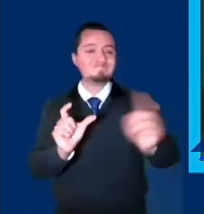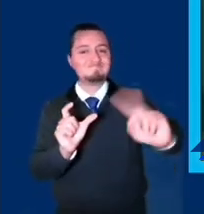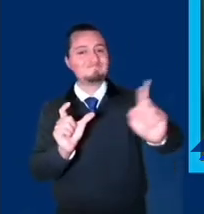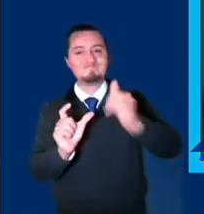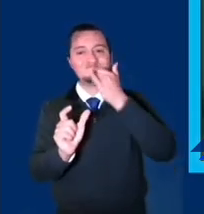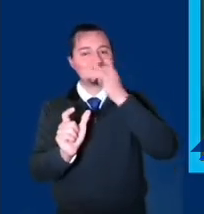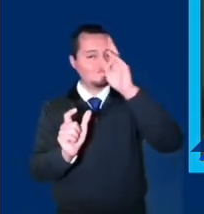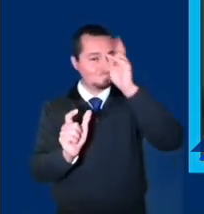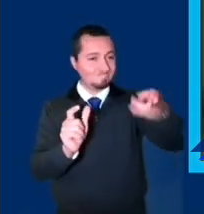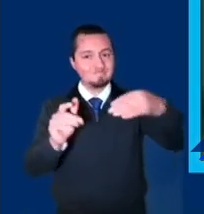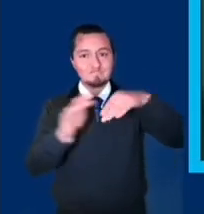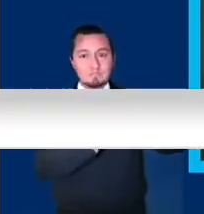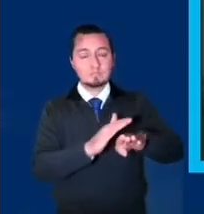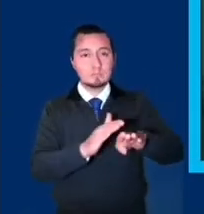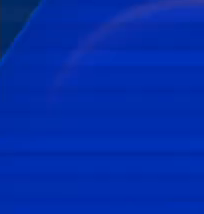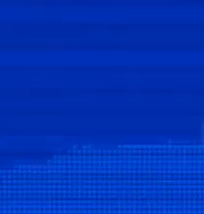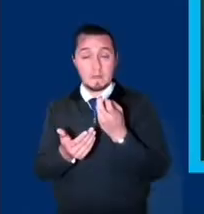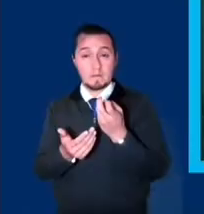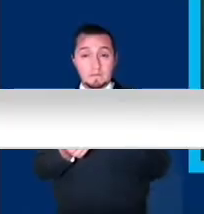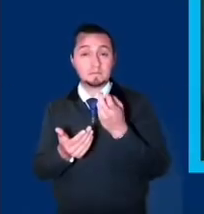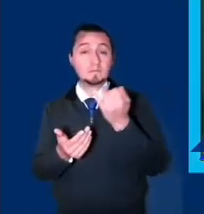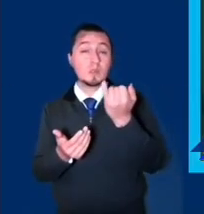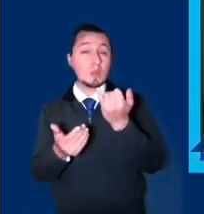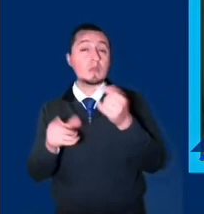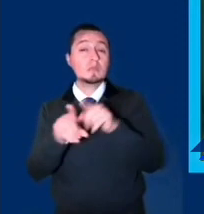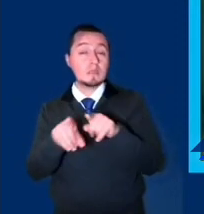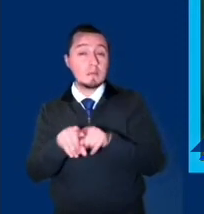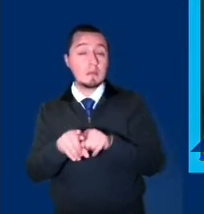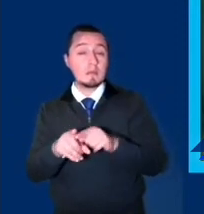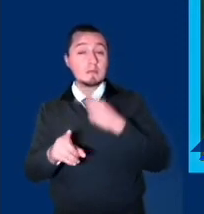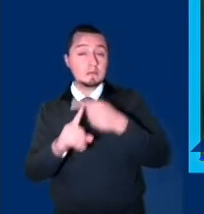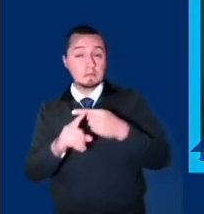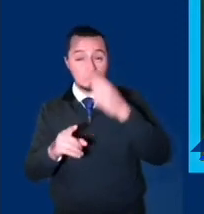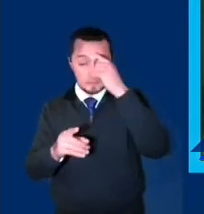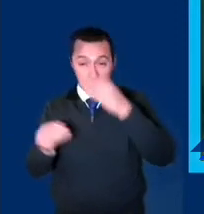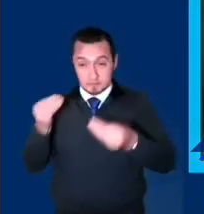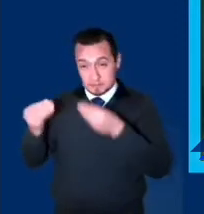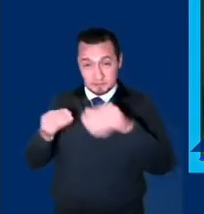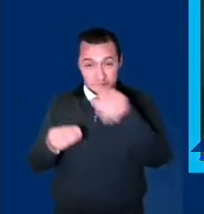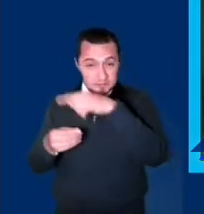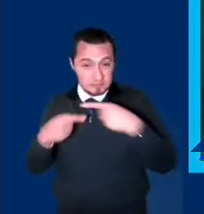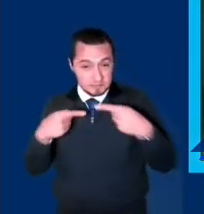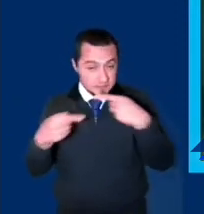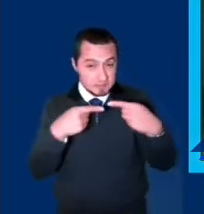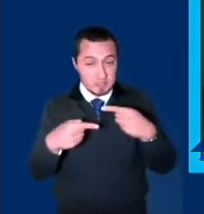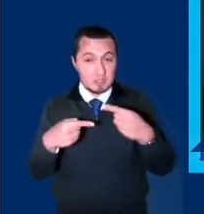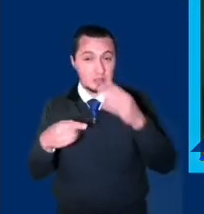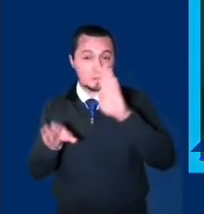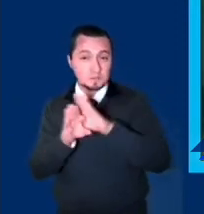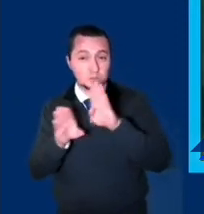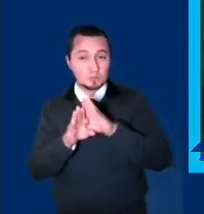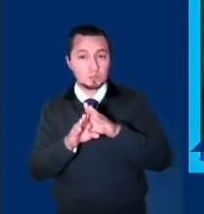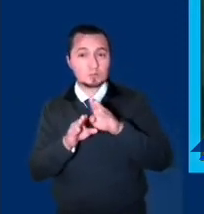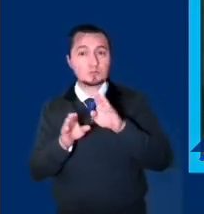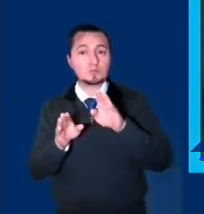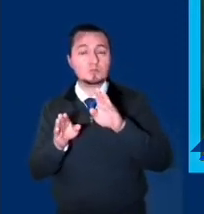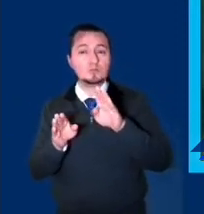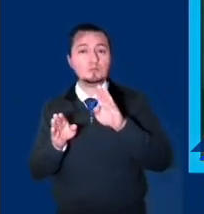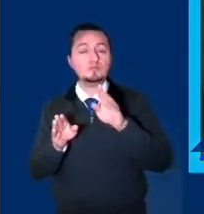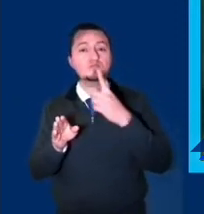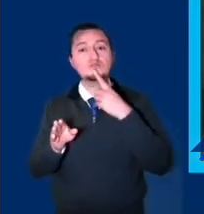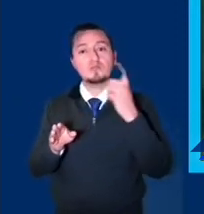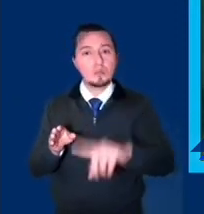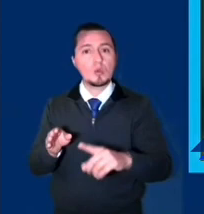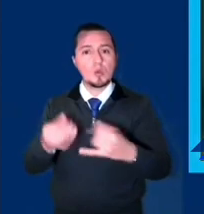entras cuando menos algunas actividades incluso se agregó en la discusión la revisión jurídica y